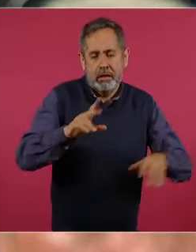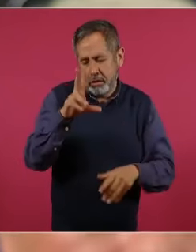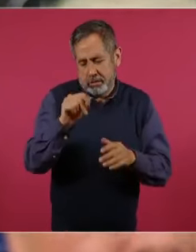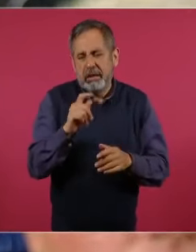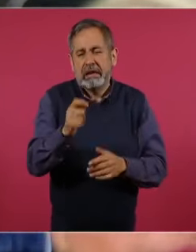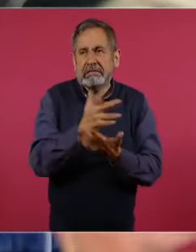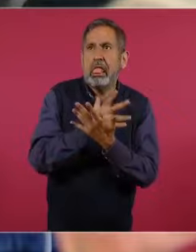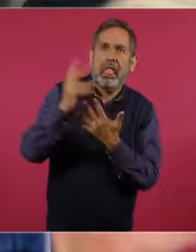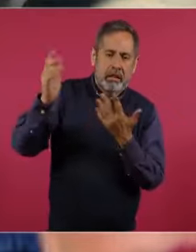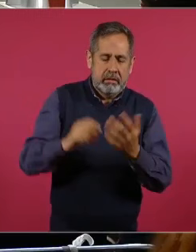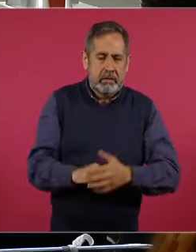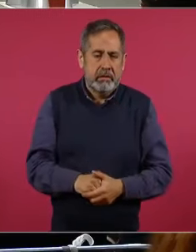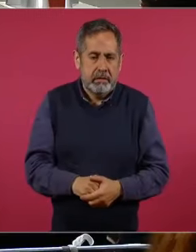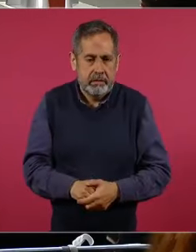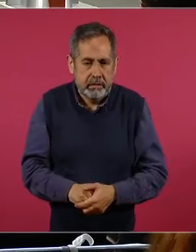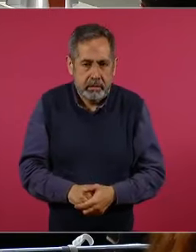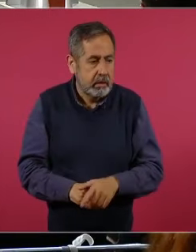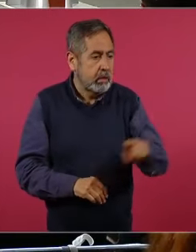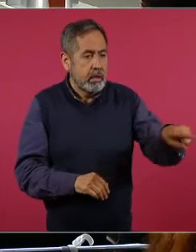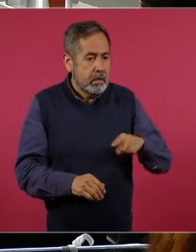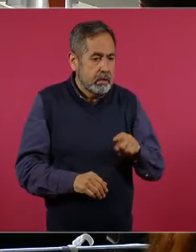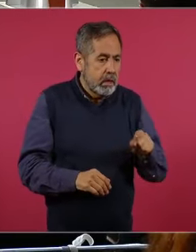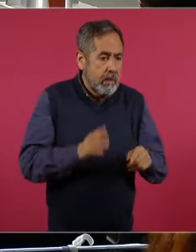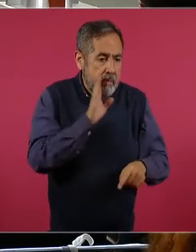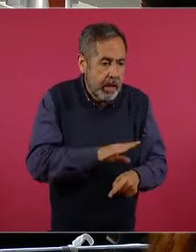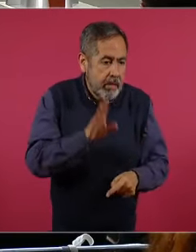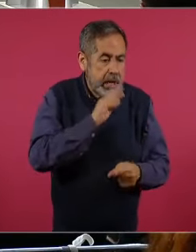como no les resultan las cosas,